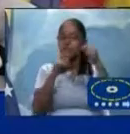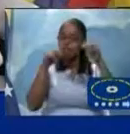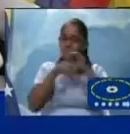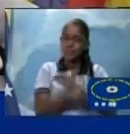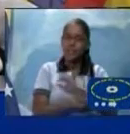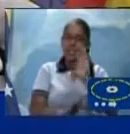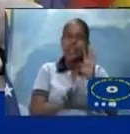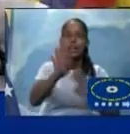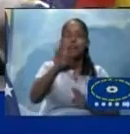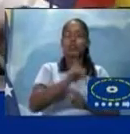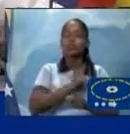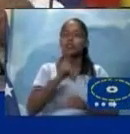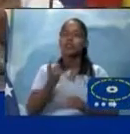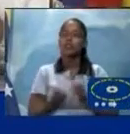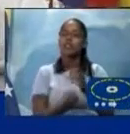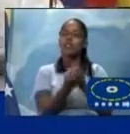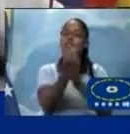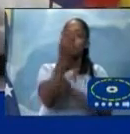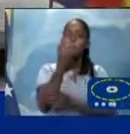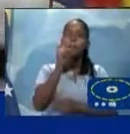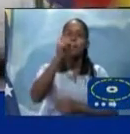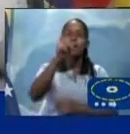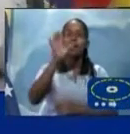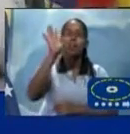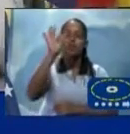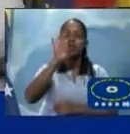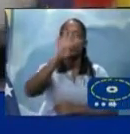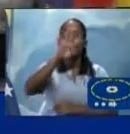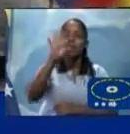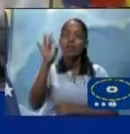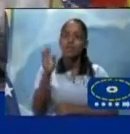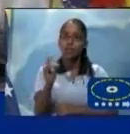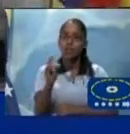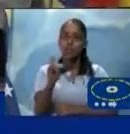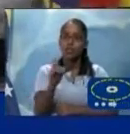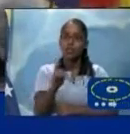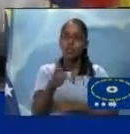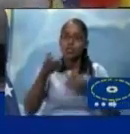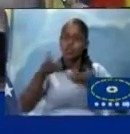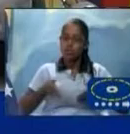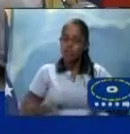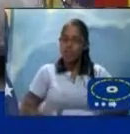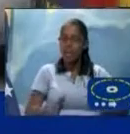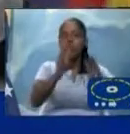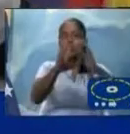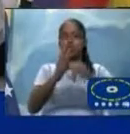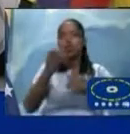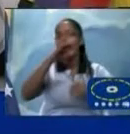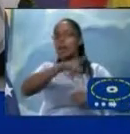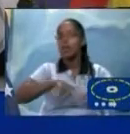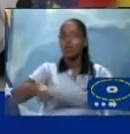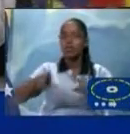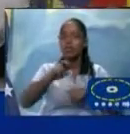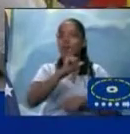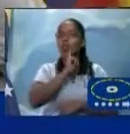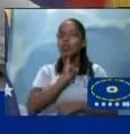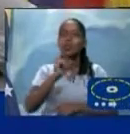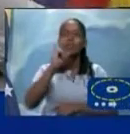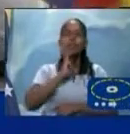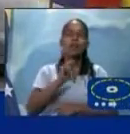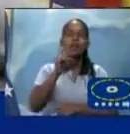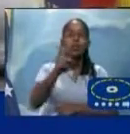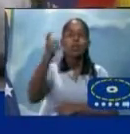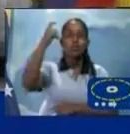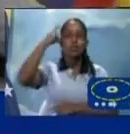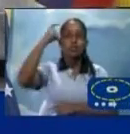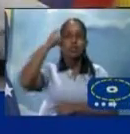el 14 de mayo de 1948. Surgió, nació el Estado de Israel. En un